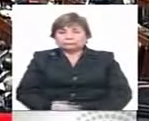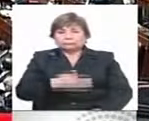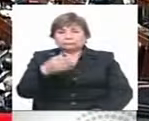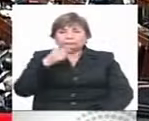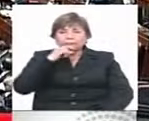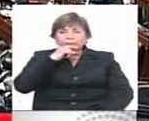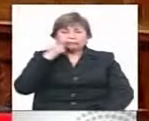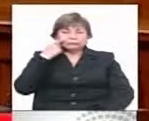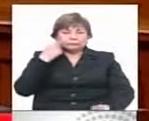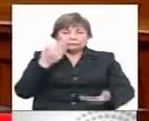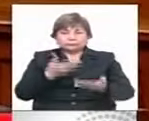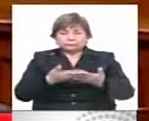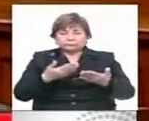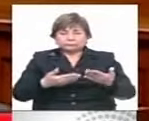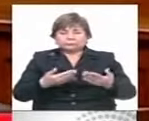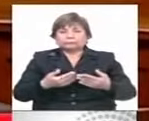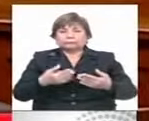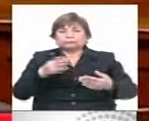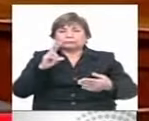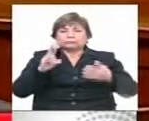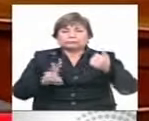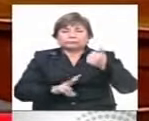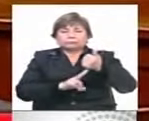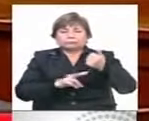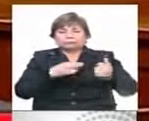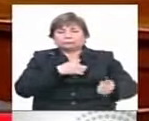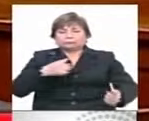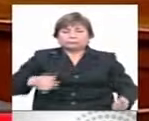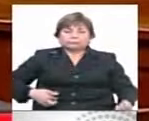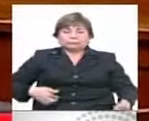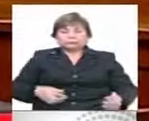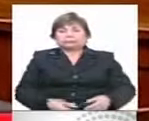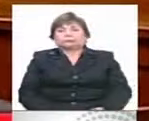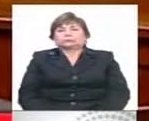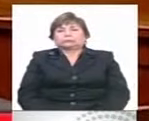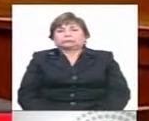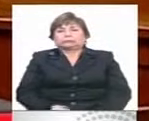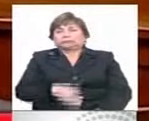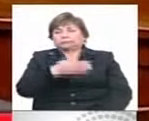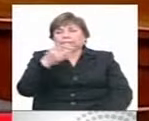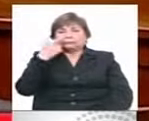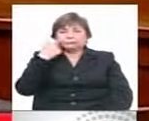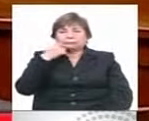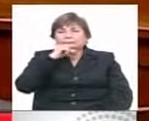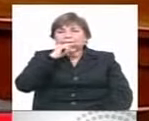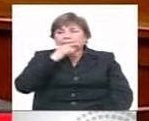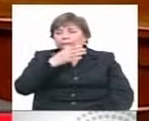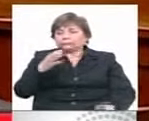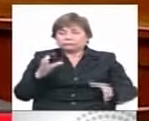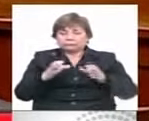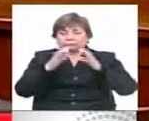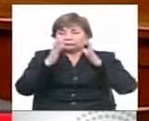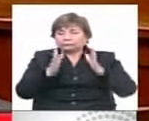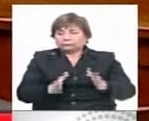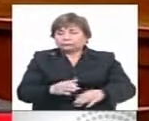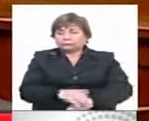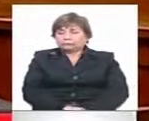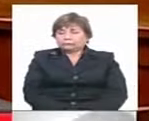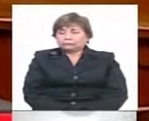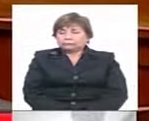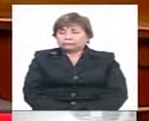señoras y señor vicepresidentes, señoras y señores congresistas.